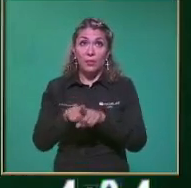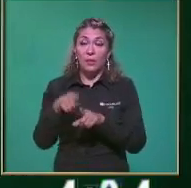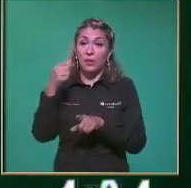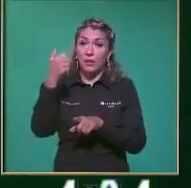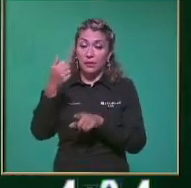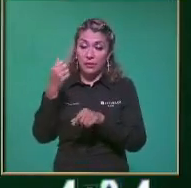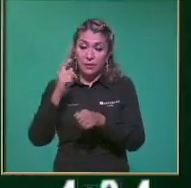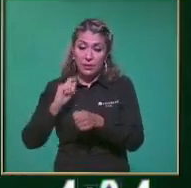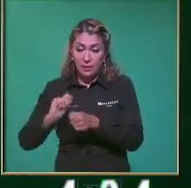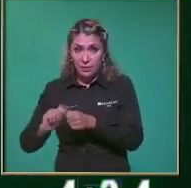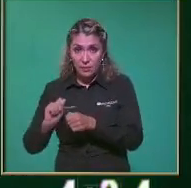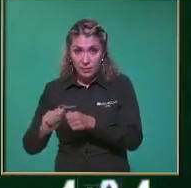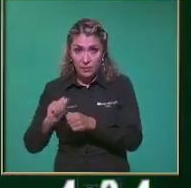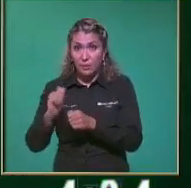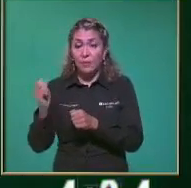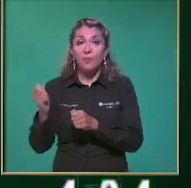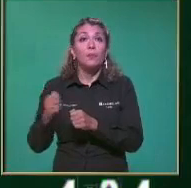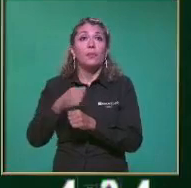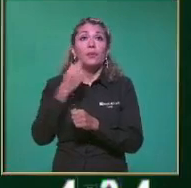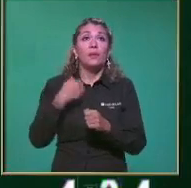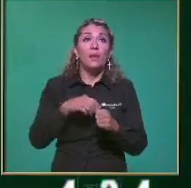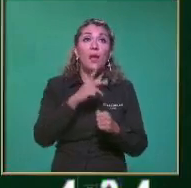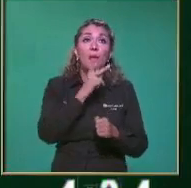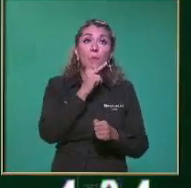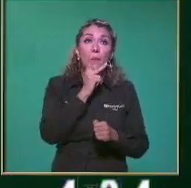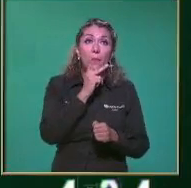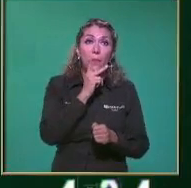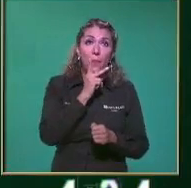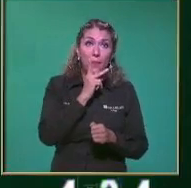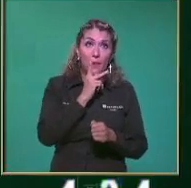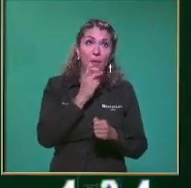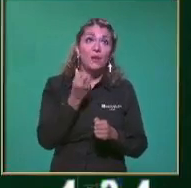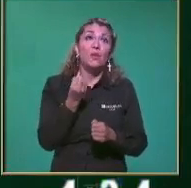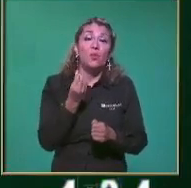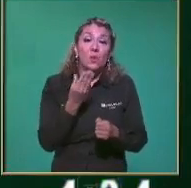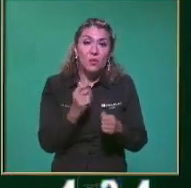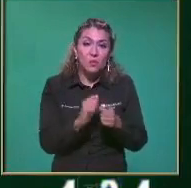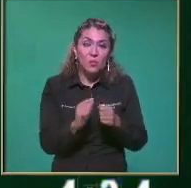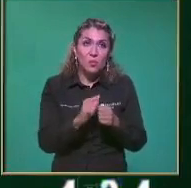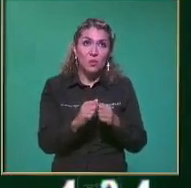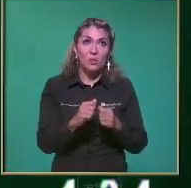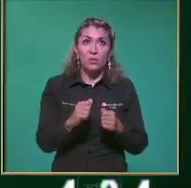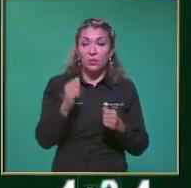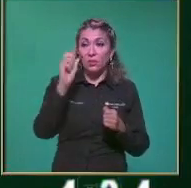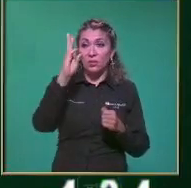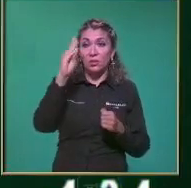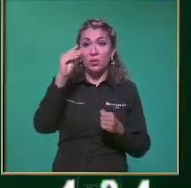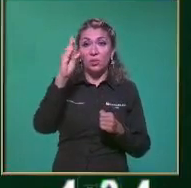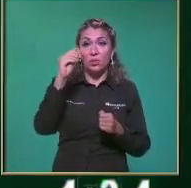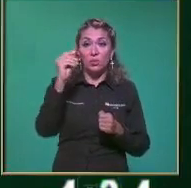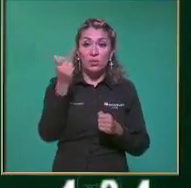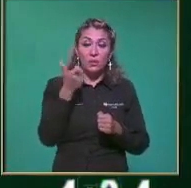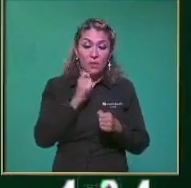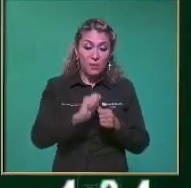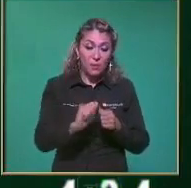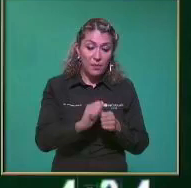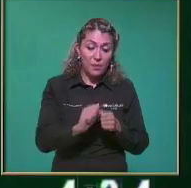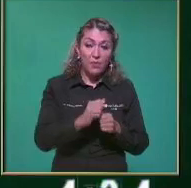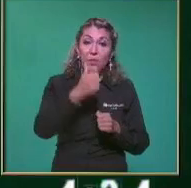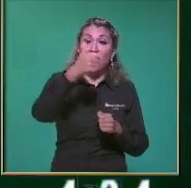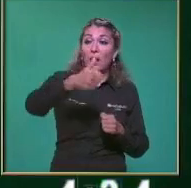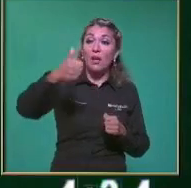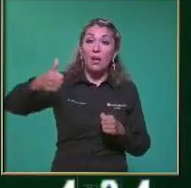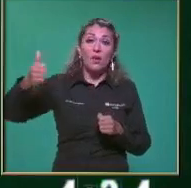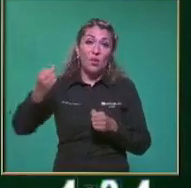papá si se pagan 90 pesos en total por el juego? Muy bien, y luego ¿cuánto dinero puso cada